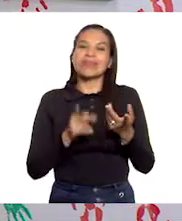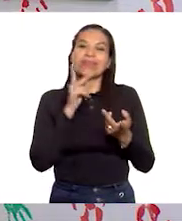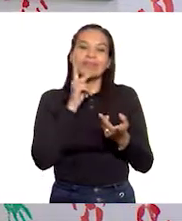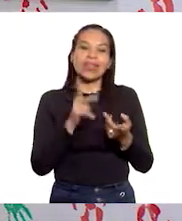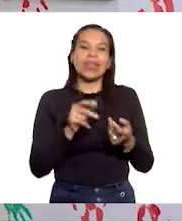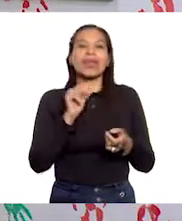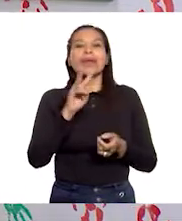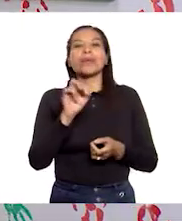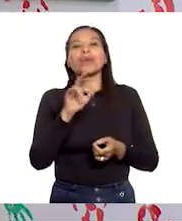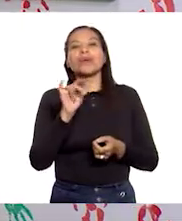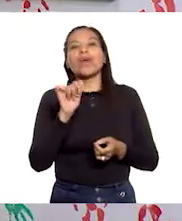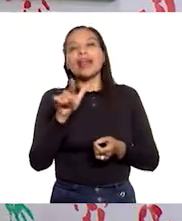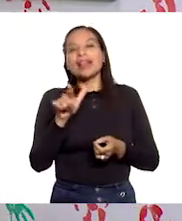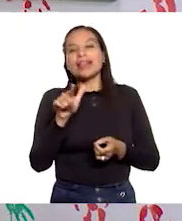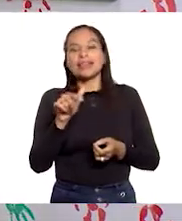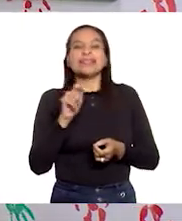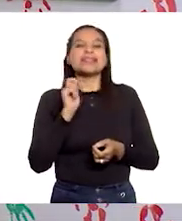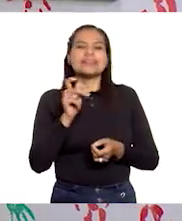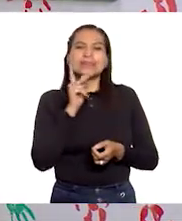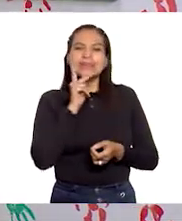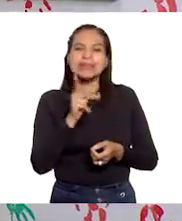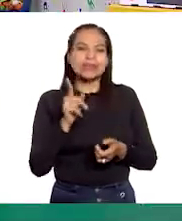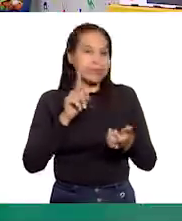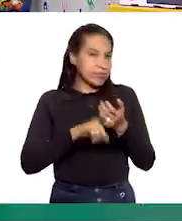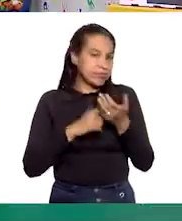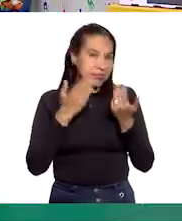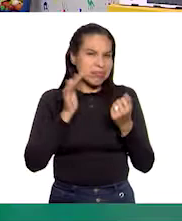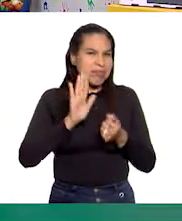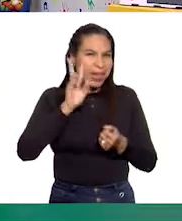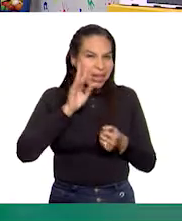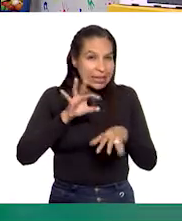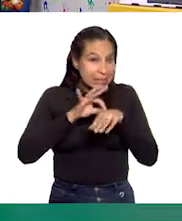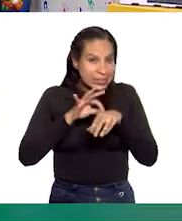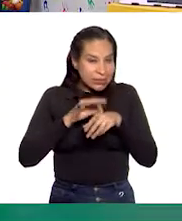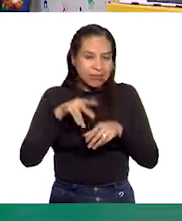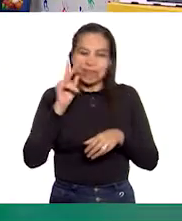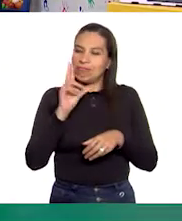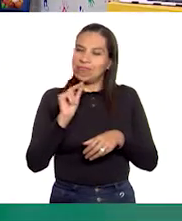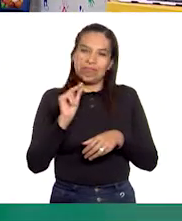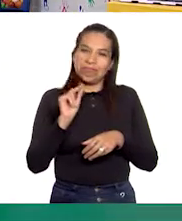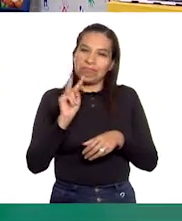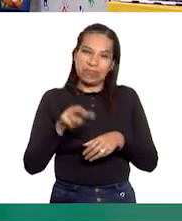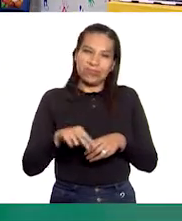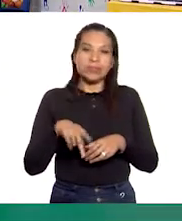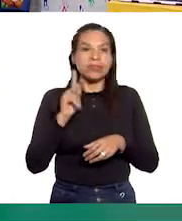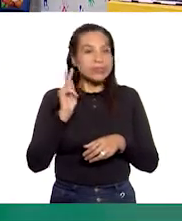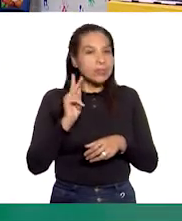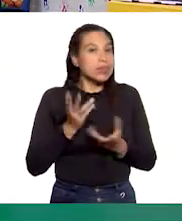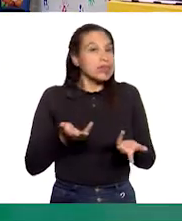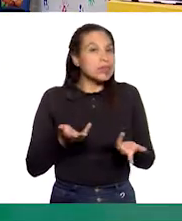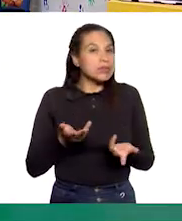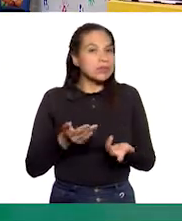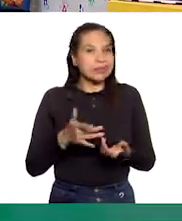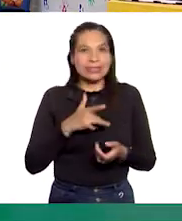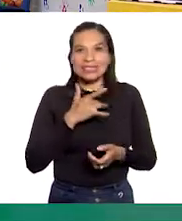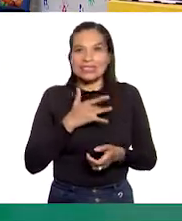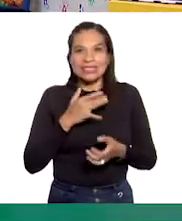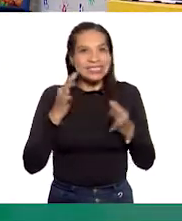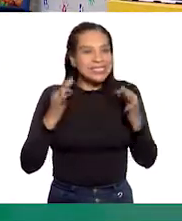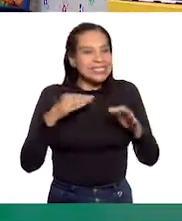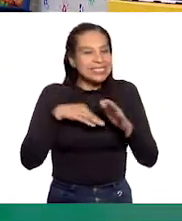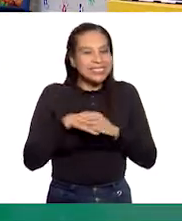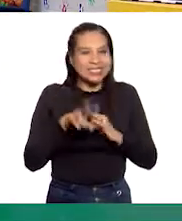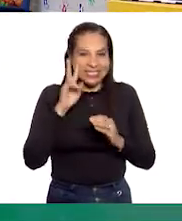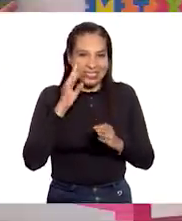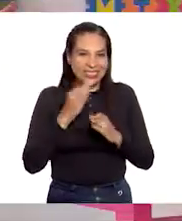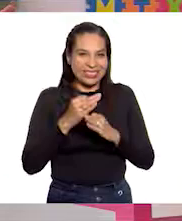palabra virtualidad o virtual, que ¿cierto? Quiere decir algo que parece que es real, pero que no lo es. Y sin embargo, se siente real y